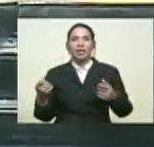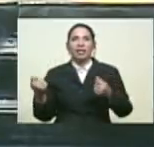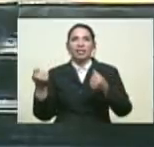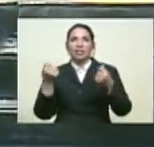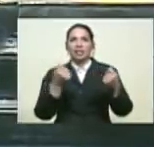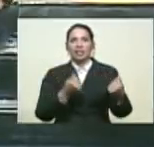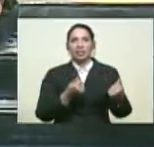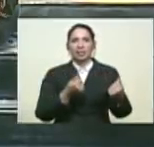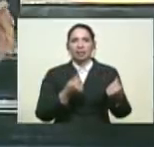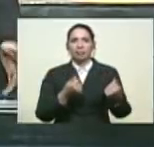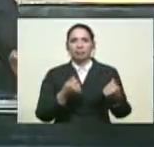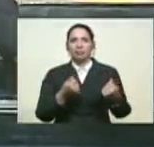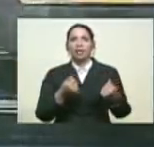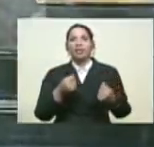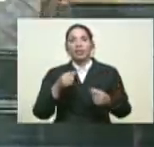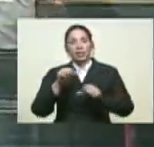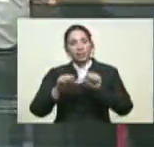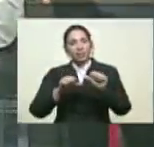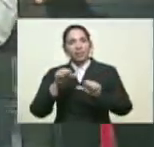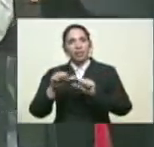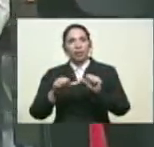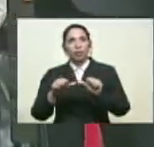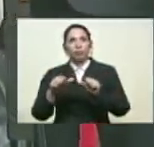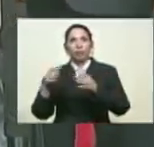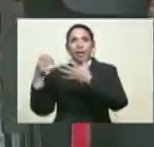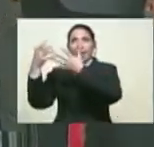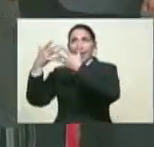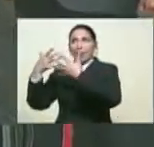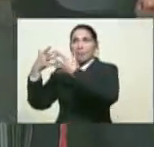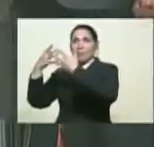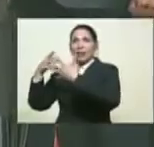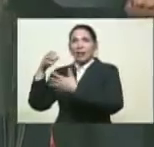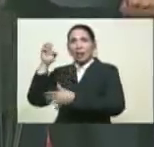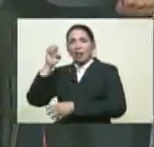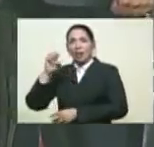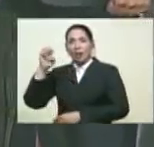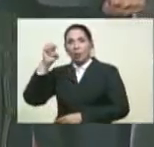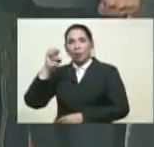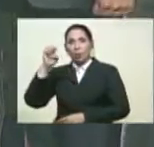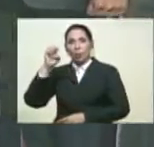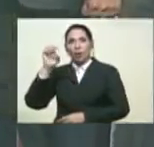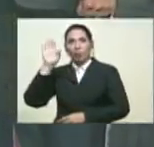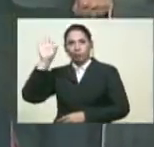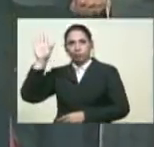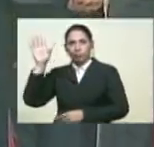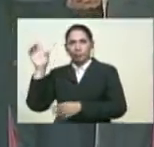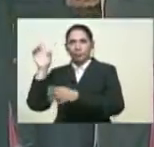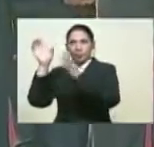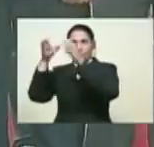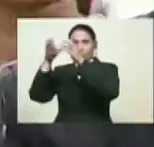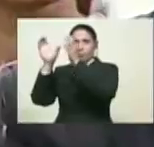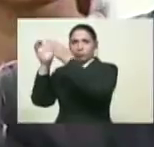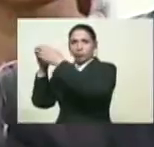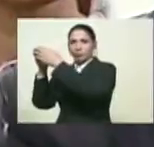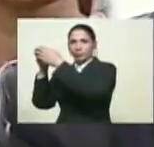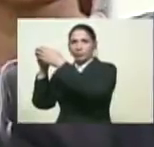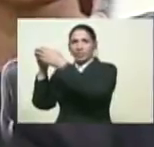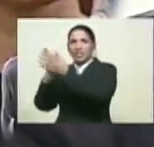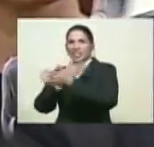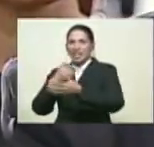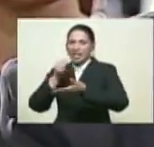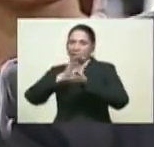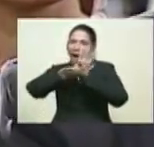siglos. El imperialismo europeo y el imperialismo estadounidense quieren acabar